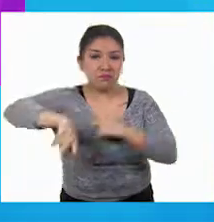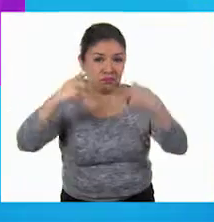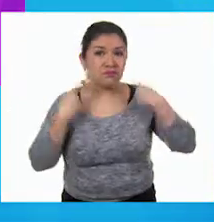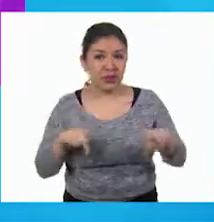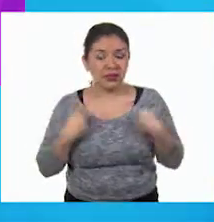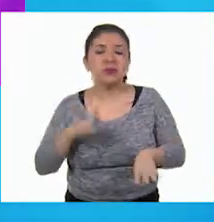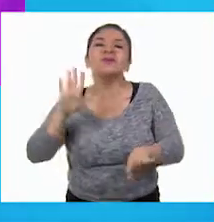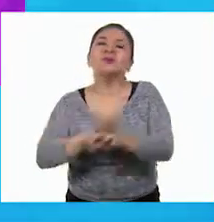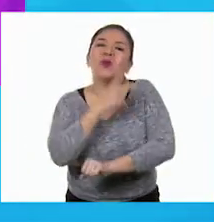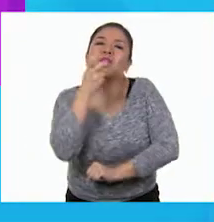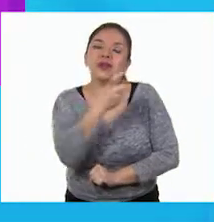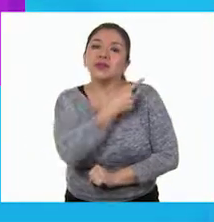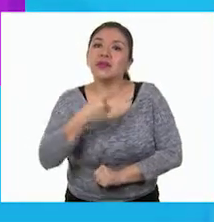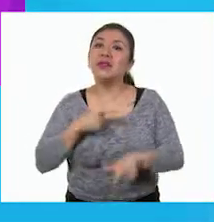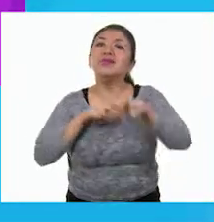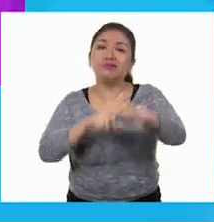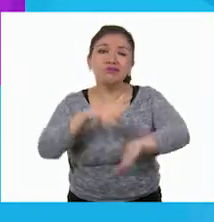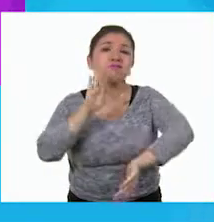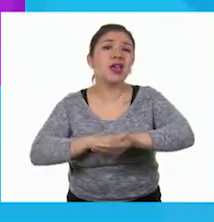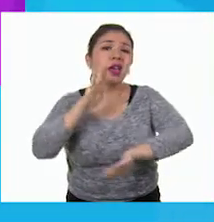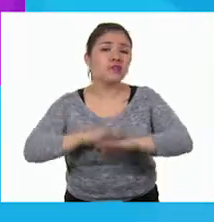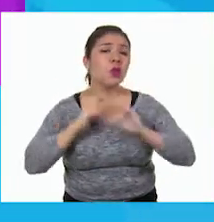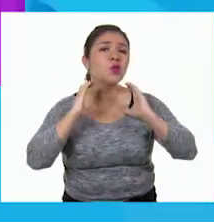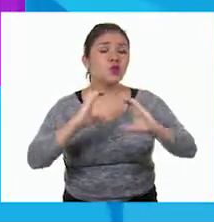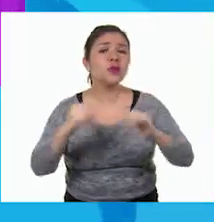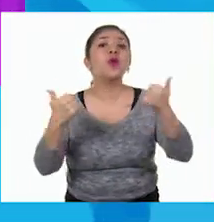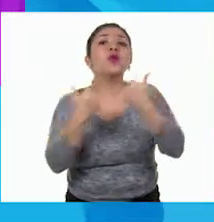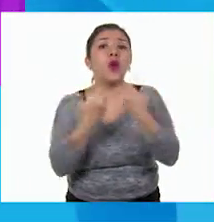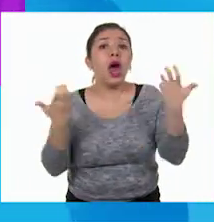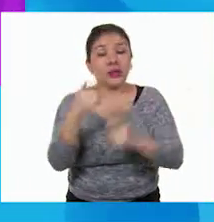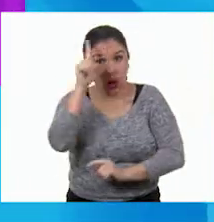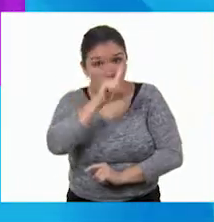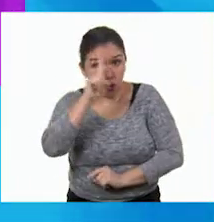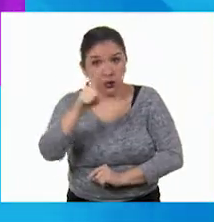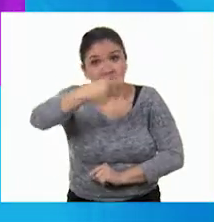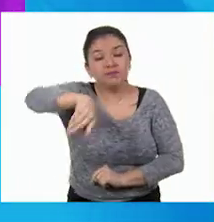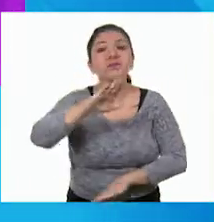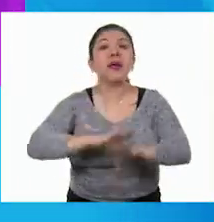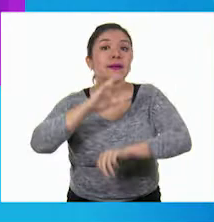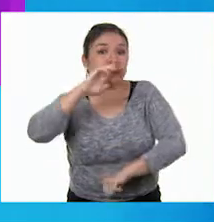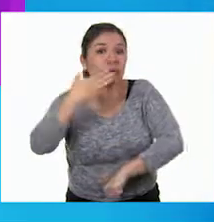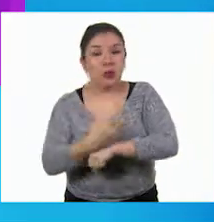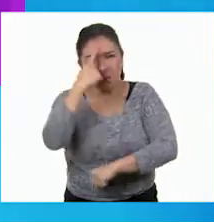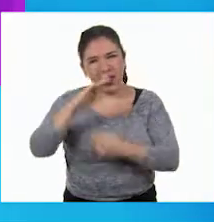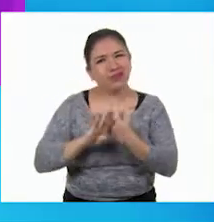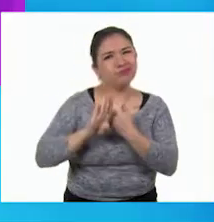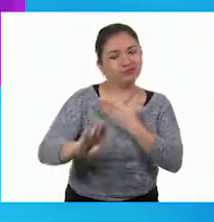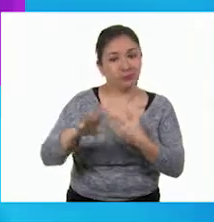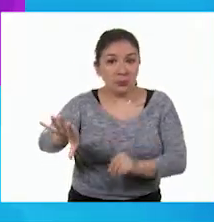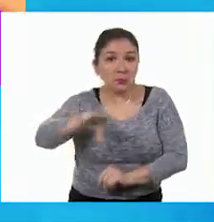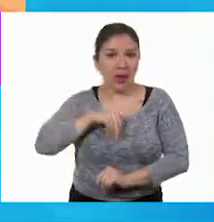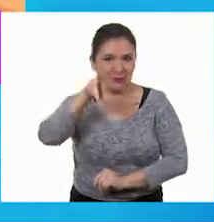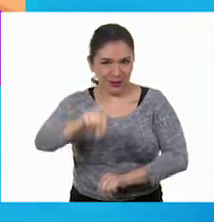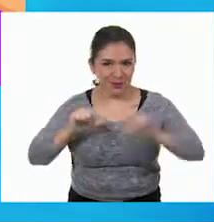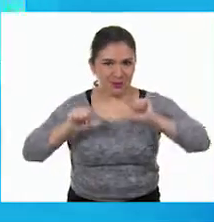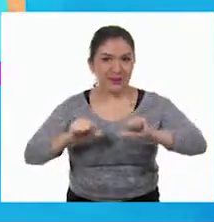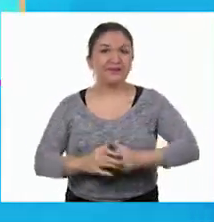personas. Por eso hay que continuar cuidándonos siguiendo las buenas prácticas que ya todos conocemos para evitar contagiarnos.